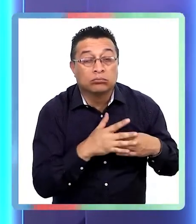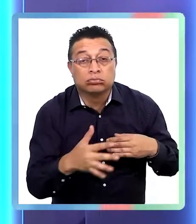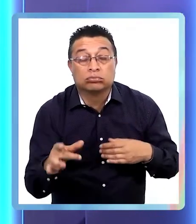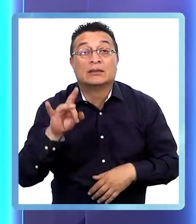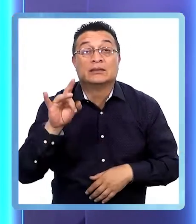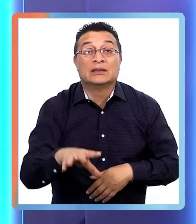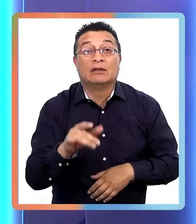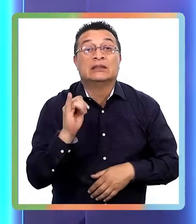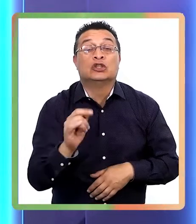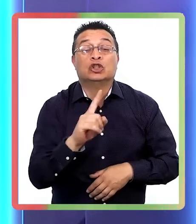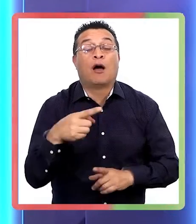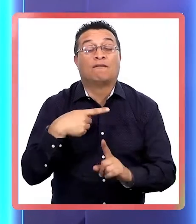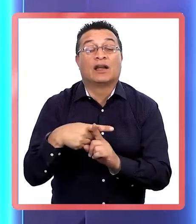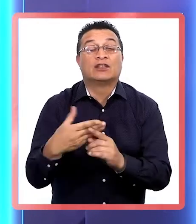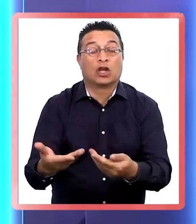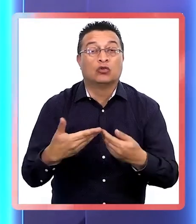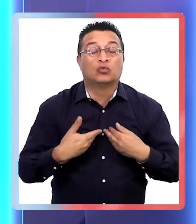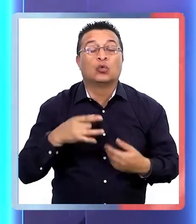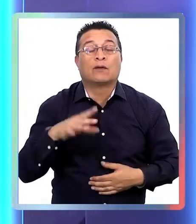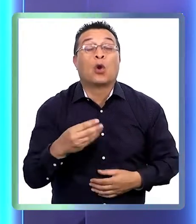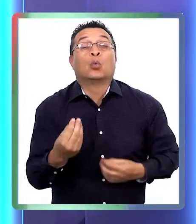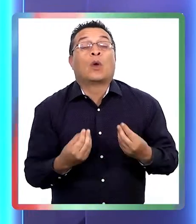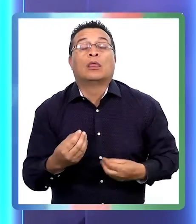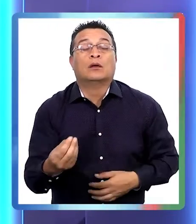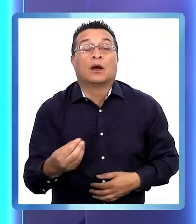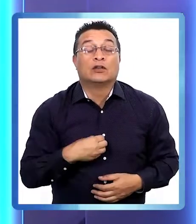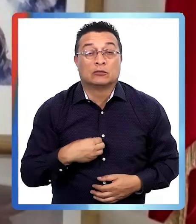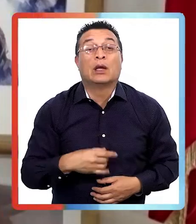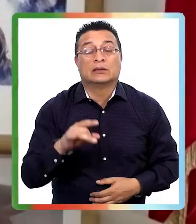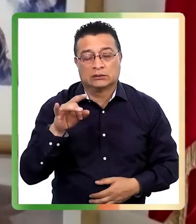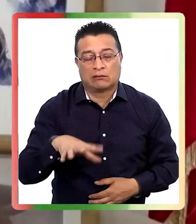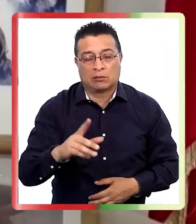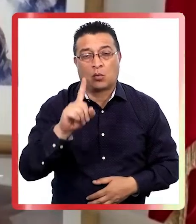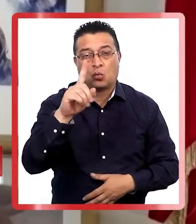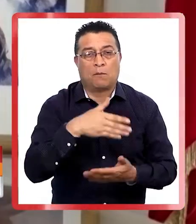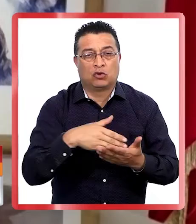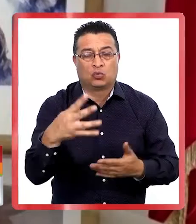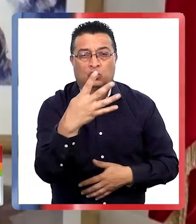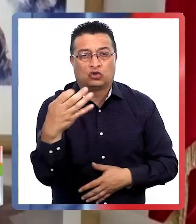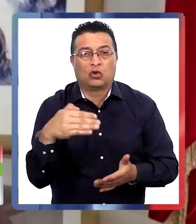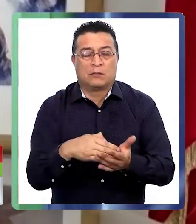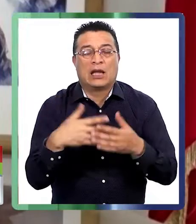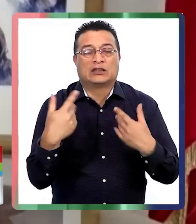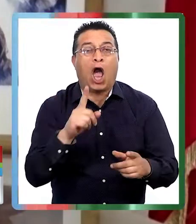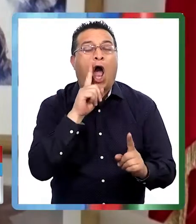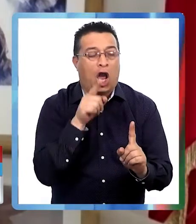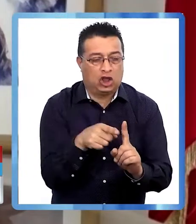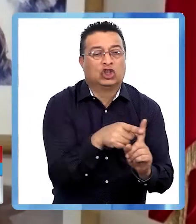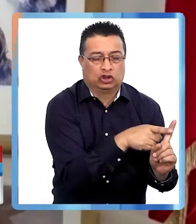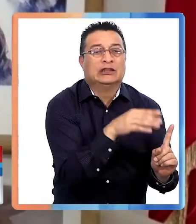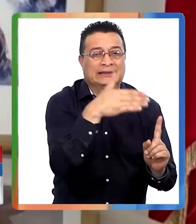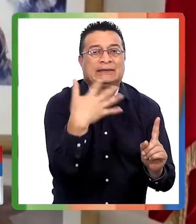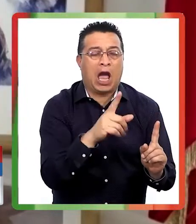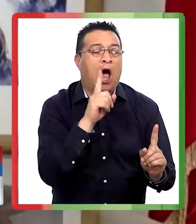se demora la persona en saber si va a ser o no beneficiaria de esta Pensión Garantizada Universal? Ya sabemos que hay 1.400.000 que ya la tienen, ¿no? Que